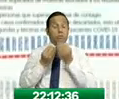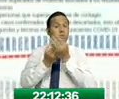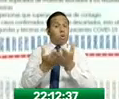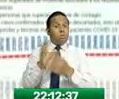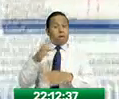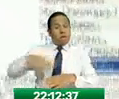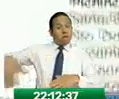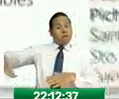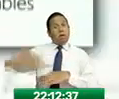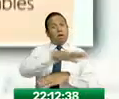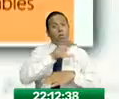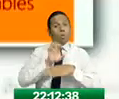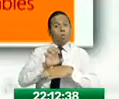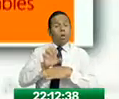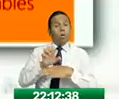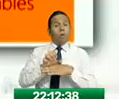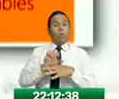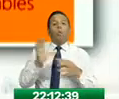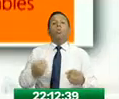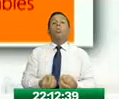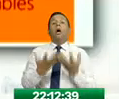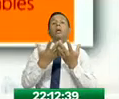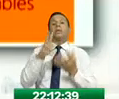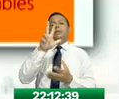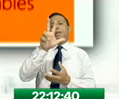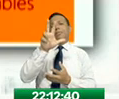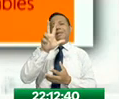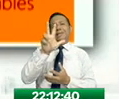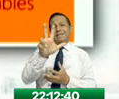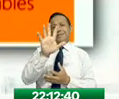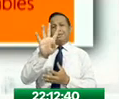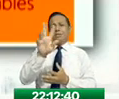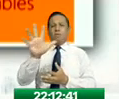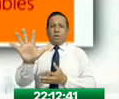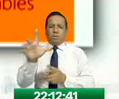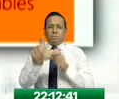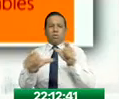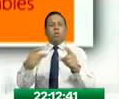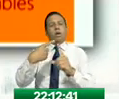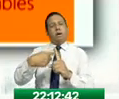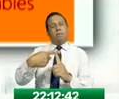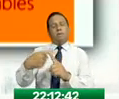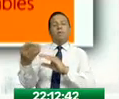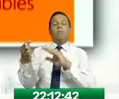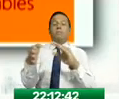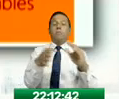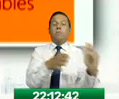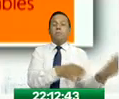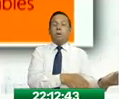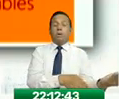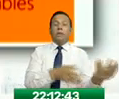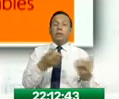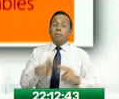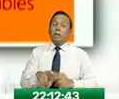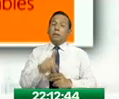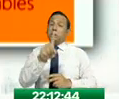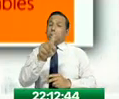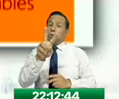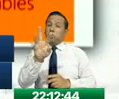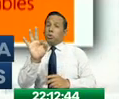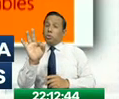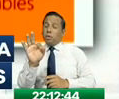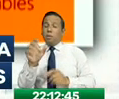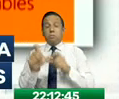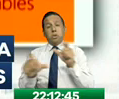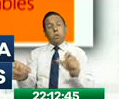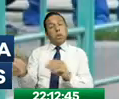el momento se registran 3.334 fallecidos por COVID positivo y otros 2.129 fallecidos más probables